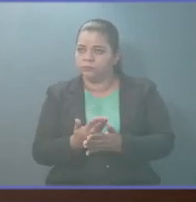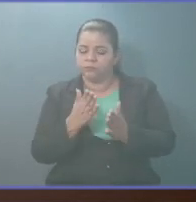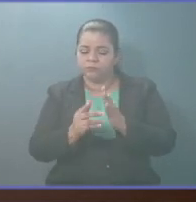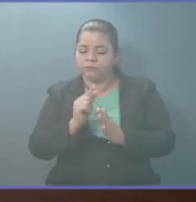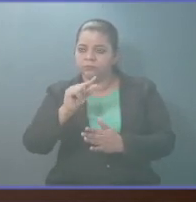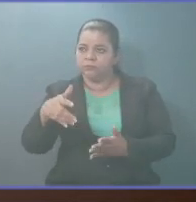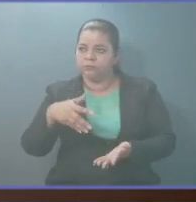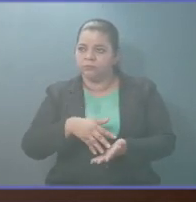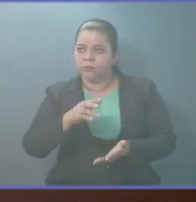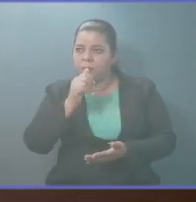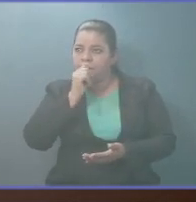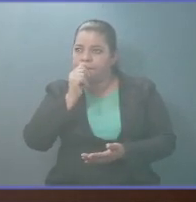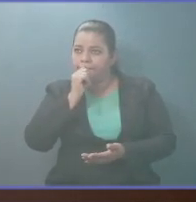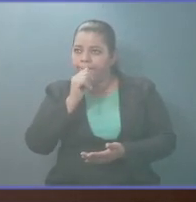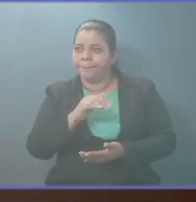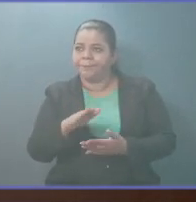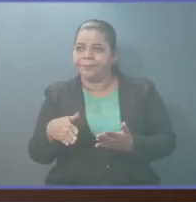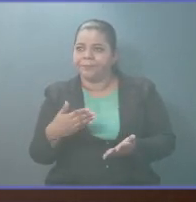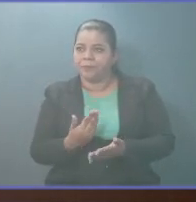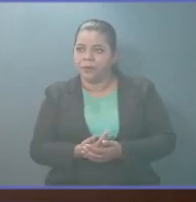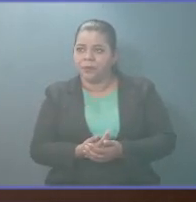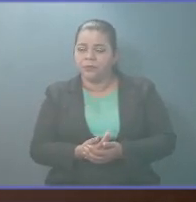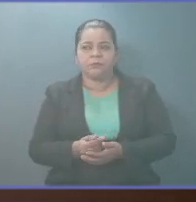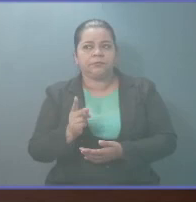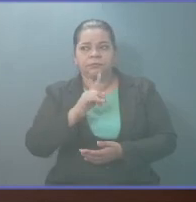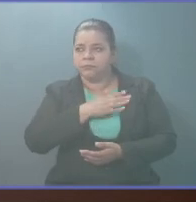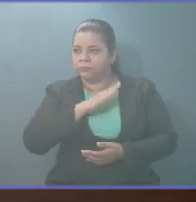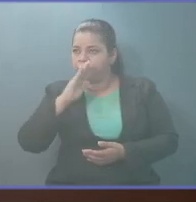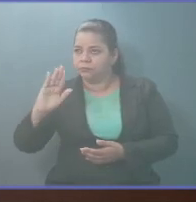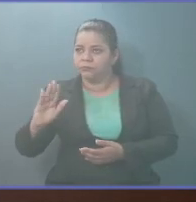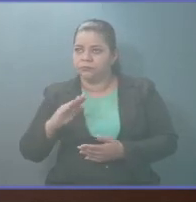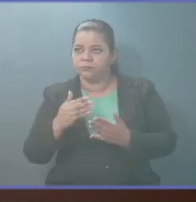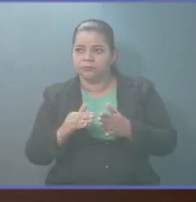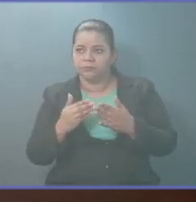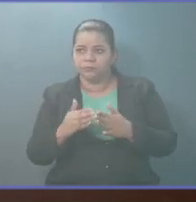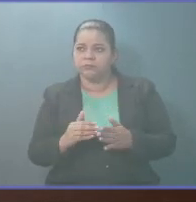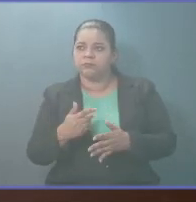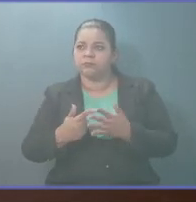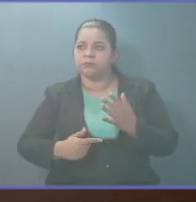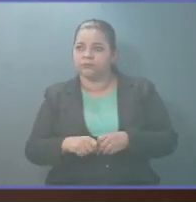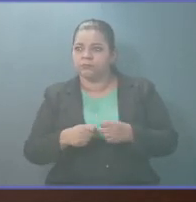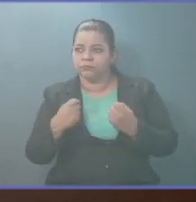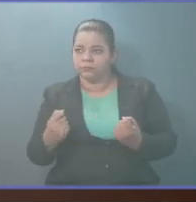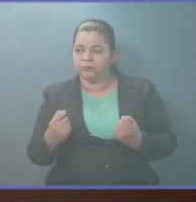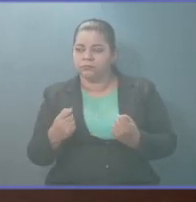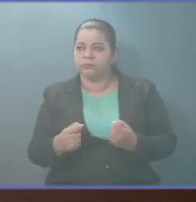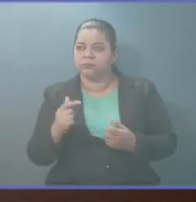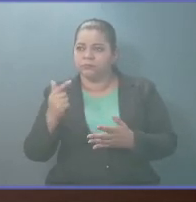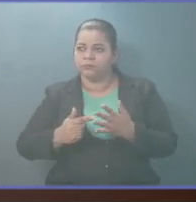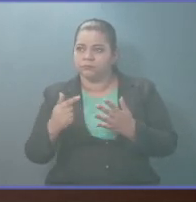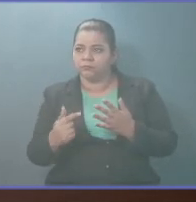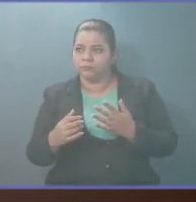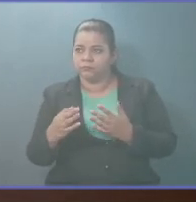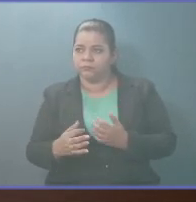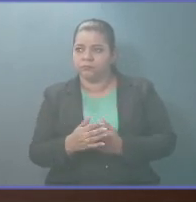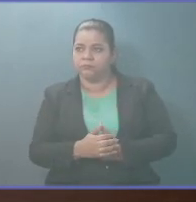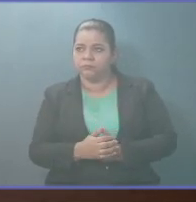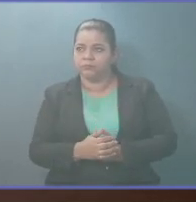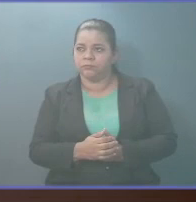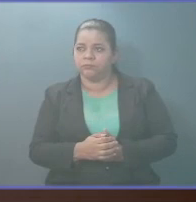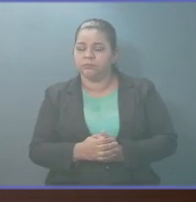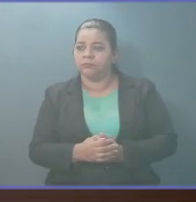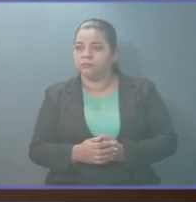de reconsideración contra la resolución final dentro de los 10 días hábiles siguientes a la notificación, el que deberá resolverse en el plazo máximo de 5 días